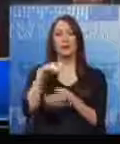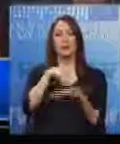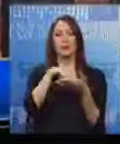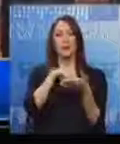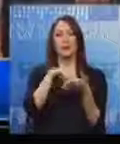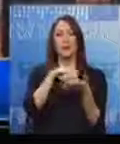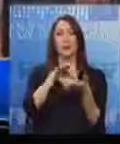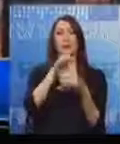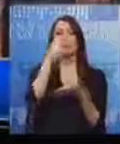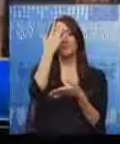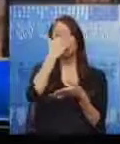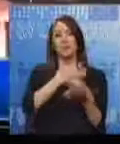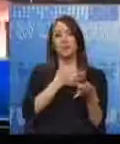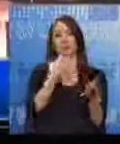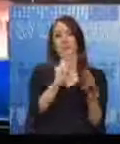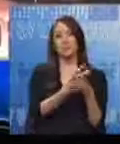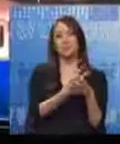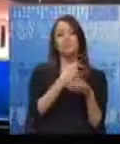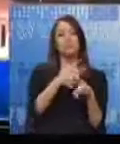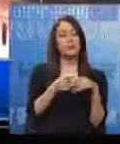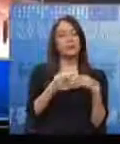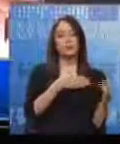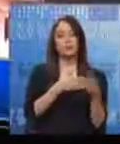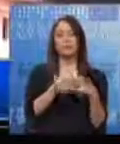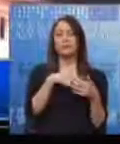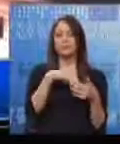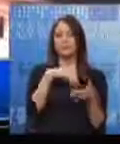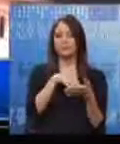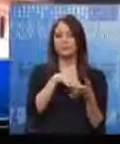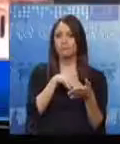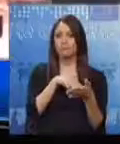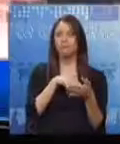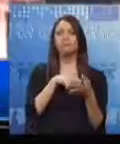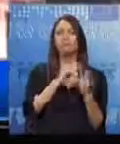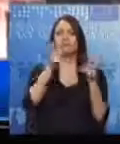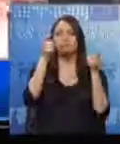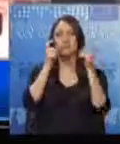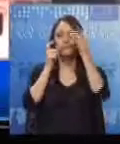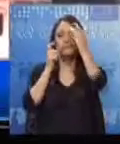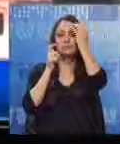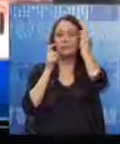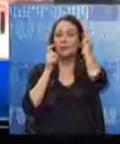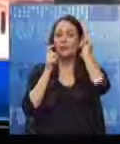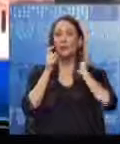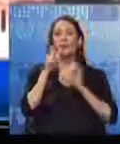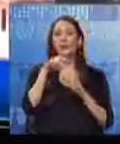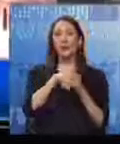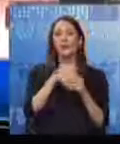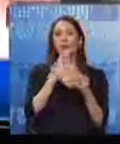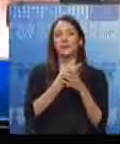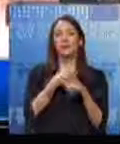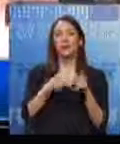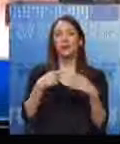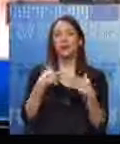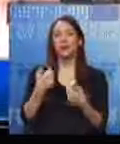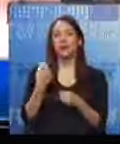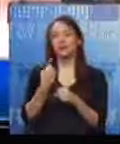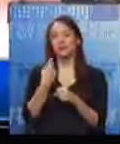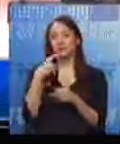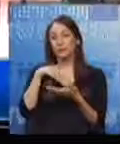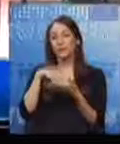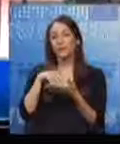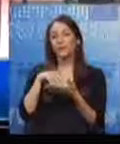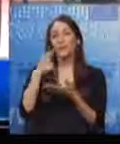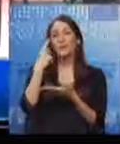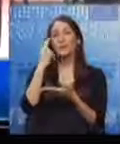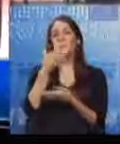de Rehabilitación de Latacunga. Gracias a nuestras familias que con su apoyo incondicional nos demuestran que pese a nuestros dolores,